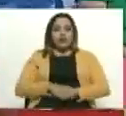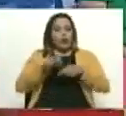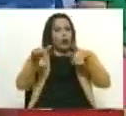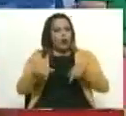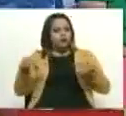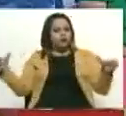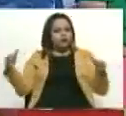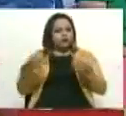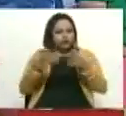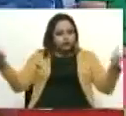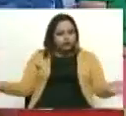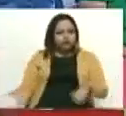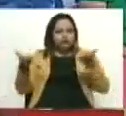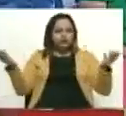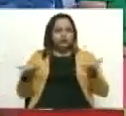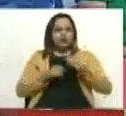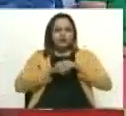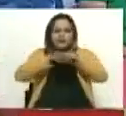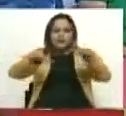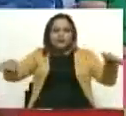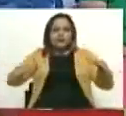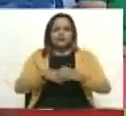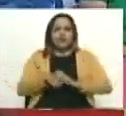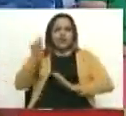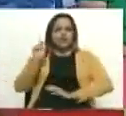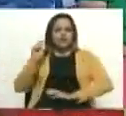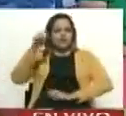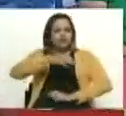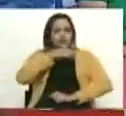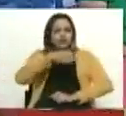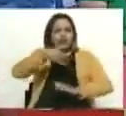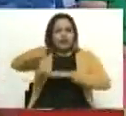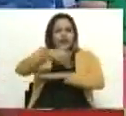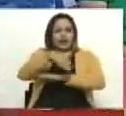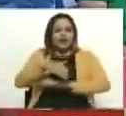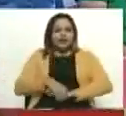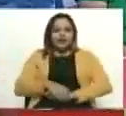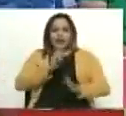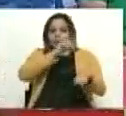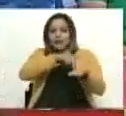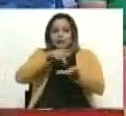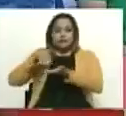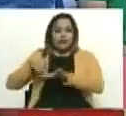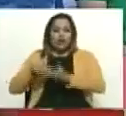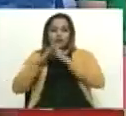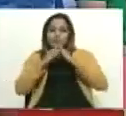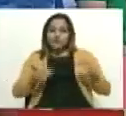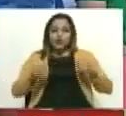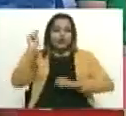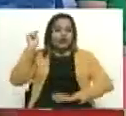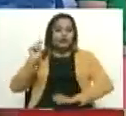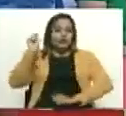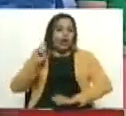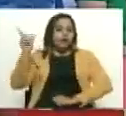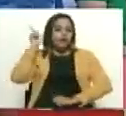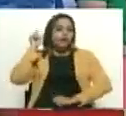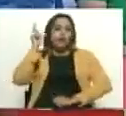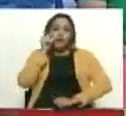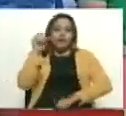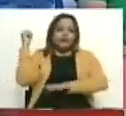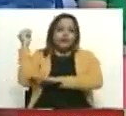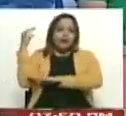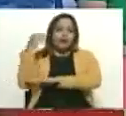realiza el lanzamiento del despliegue del parlamentarismo social de calle que protagonizan los diputados y diputadas de la Asamblea